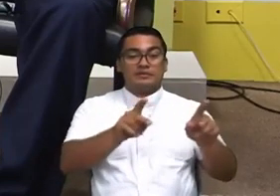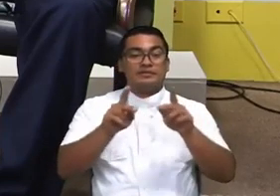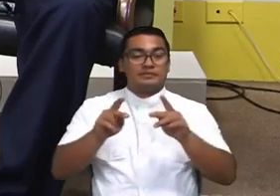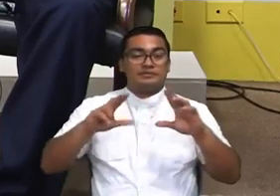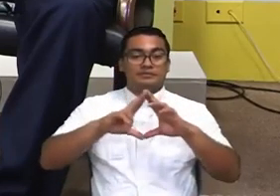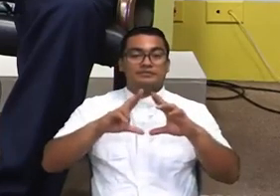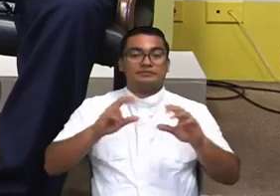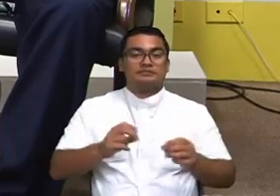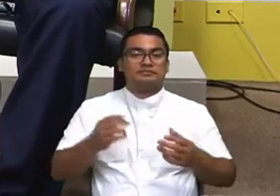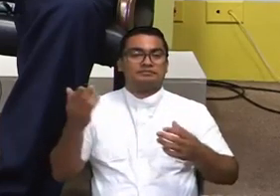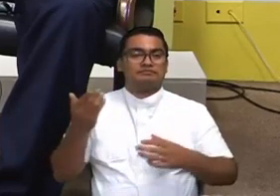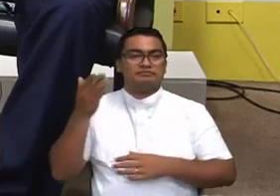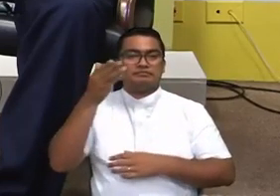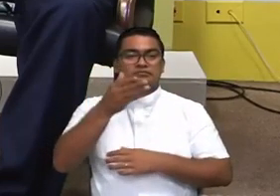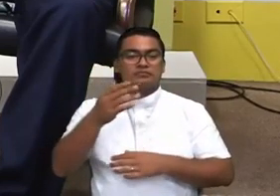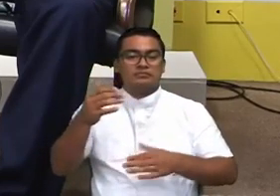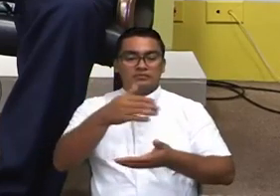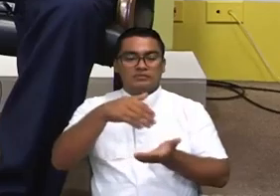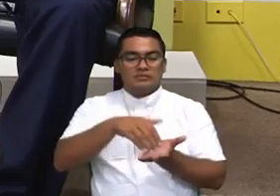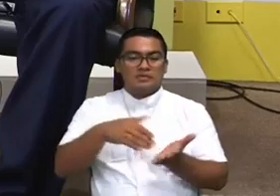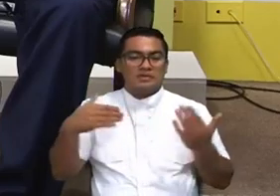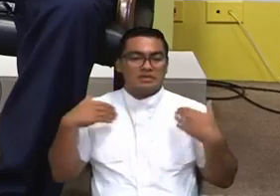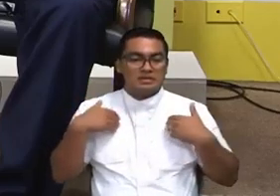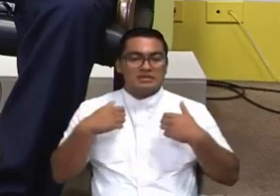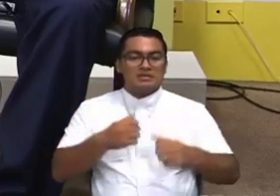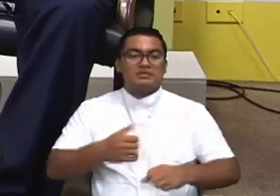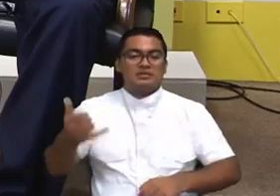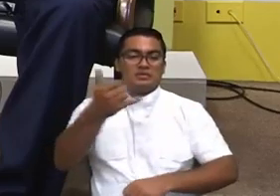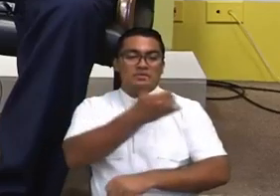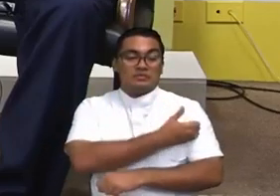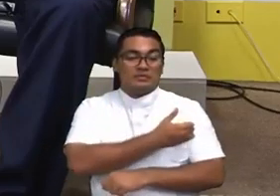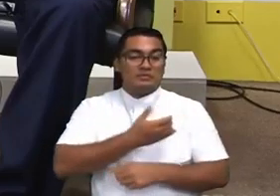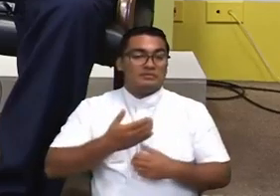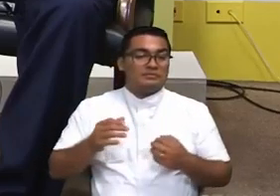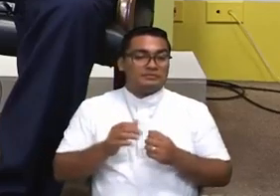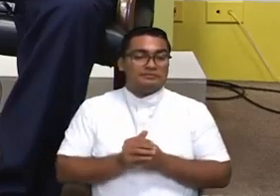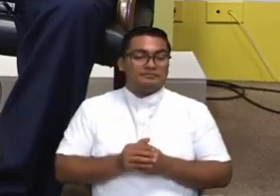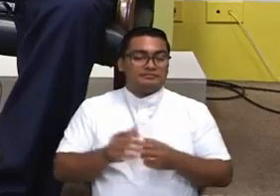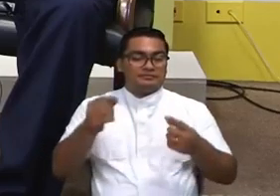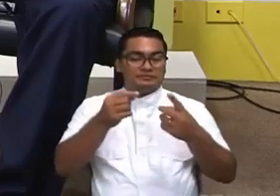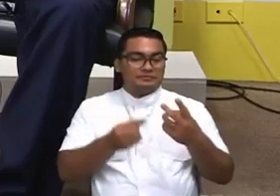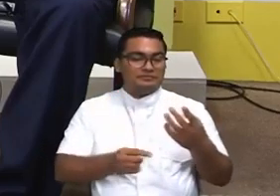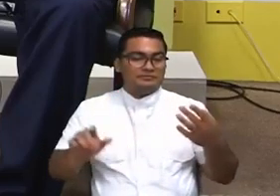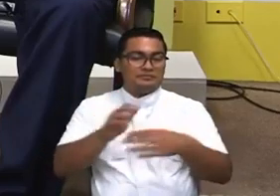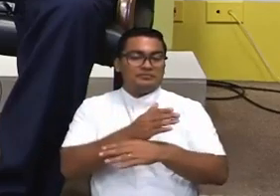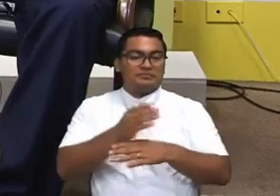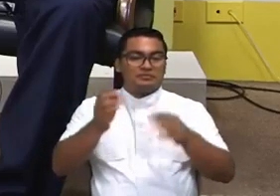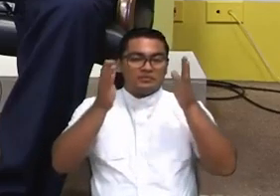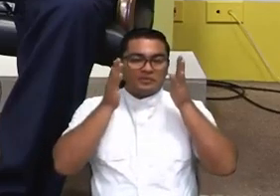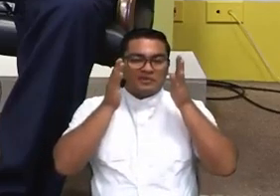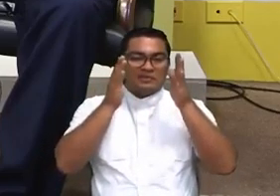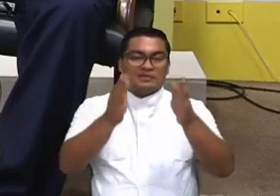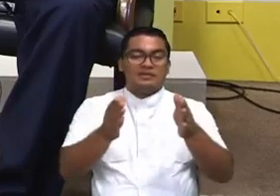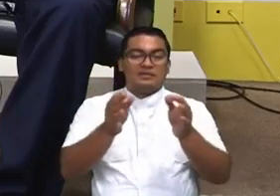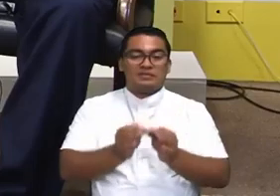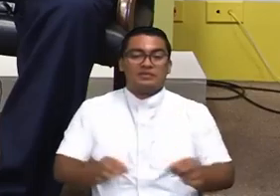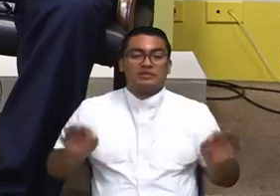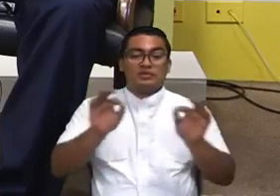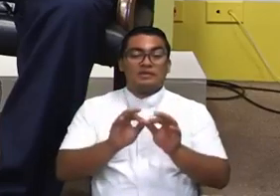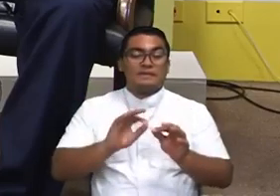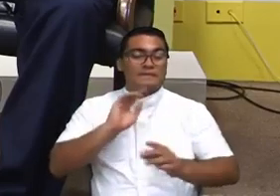de salud, tanto a los hospitales, tanto a los centros de salud, en fin, brindar una atención con